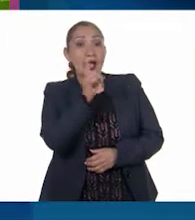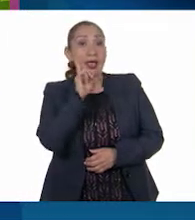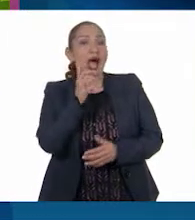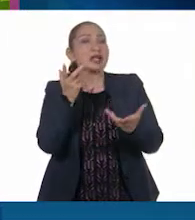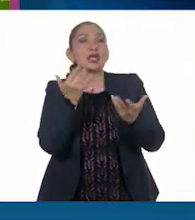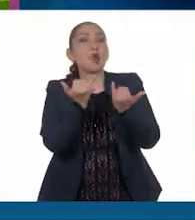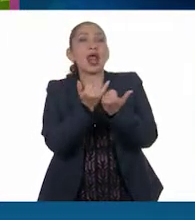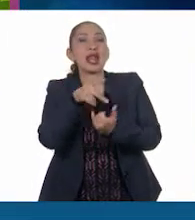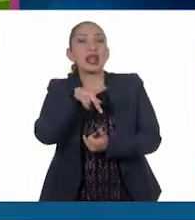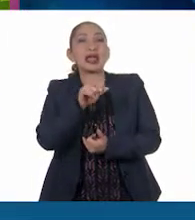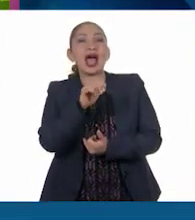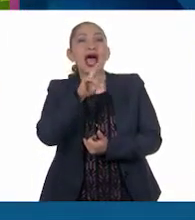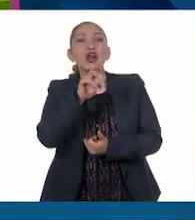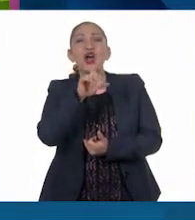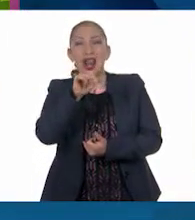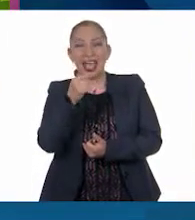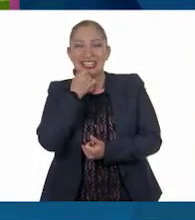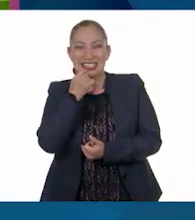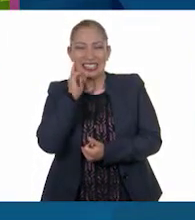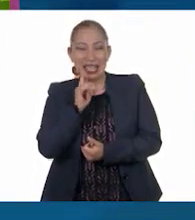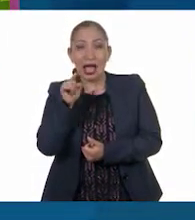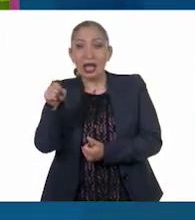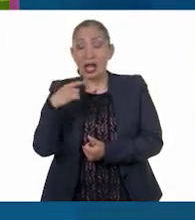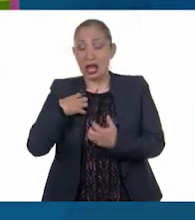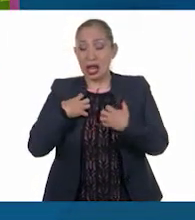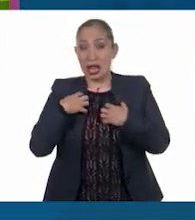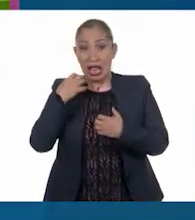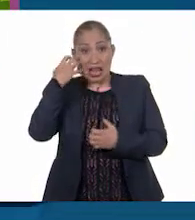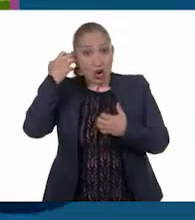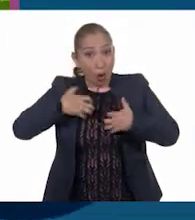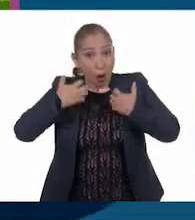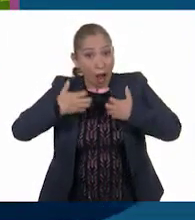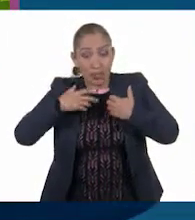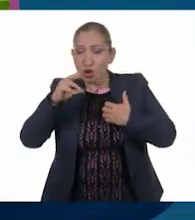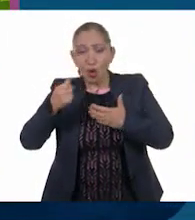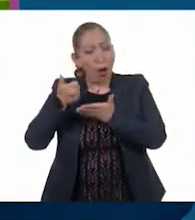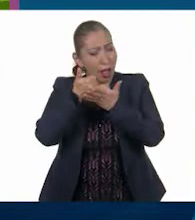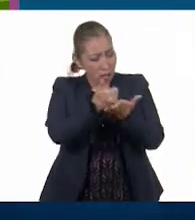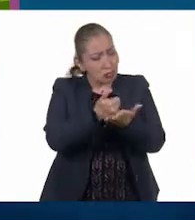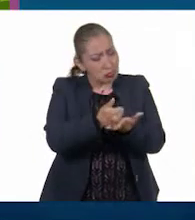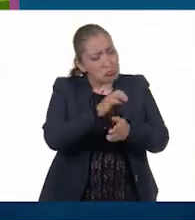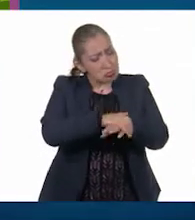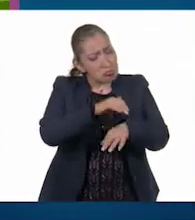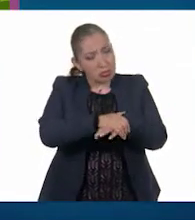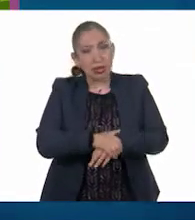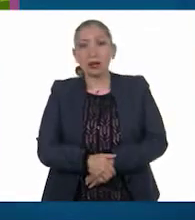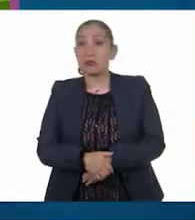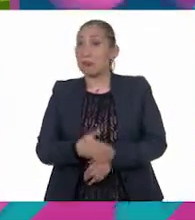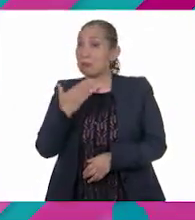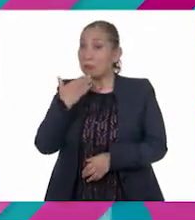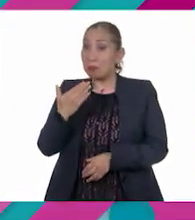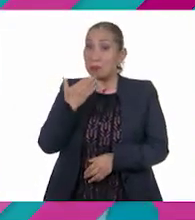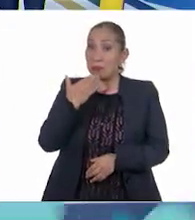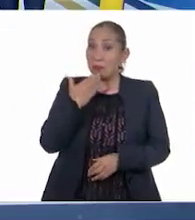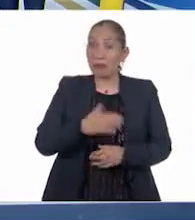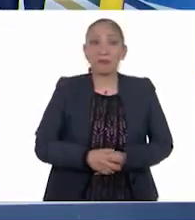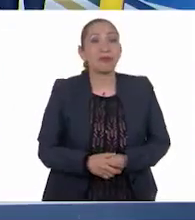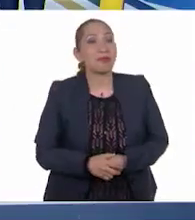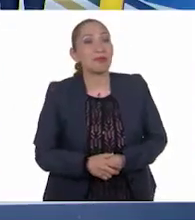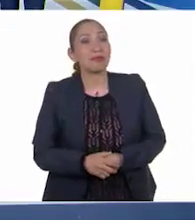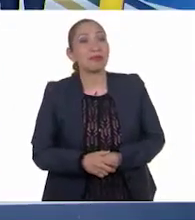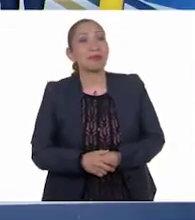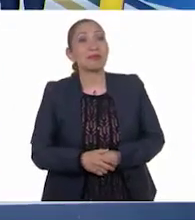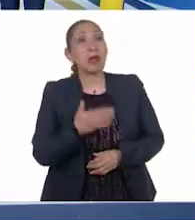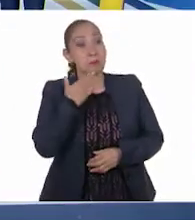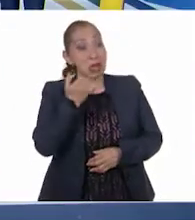haría como Carola, que en vez de enojarse, le ofrece ayuda a su amigo. ¡Oh, muy bien! ¡Sí!